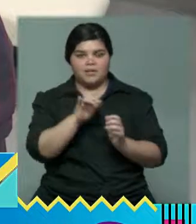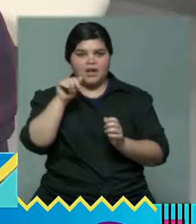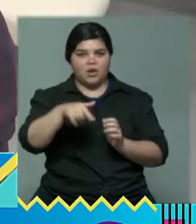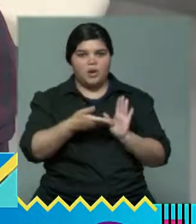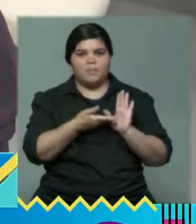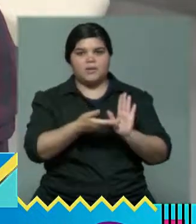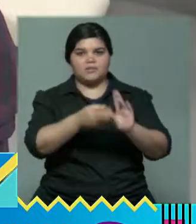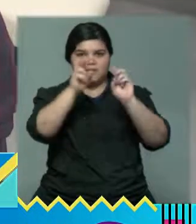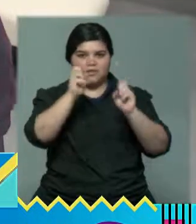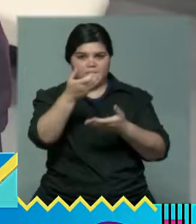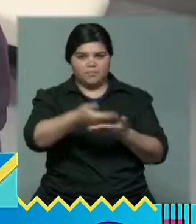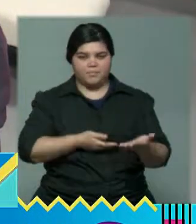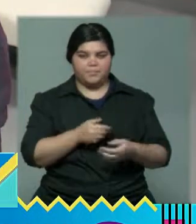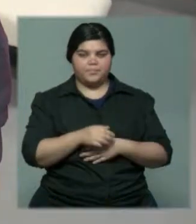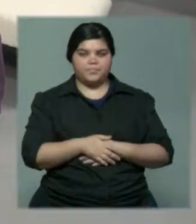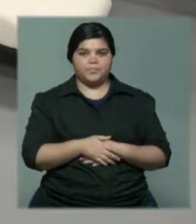presentamos justamente con el clip, lo vemos.